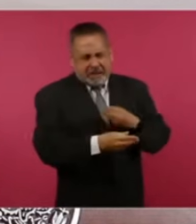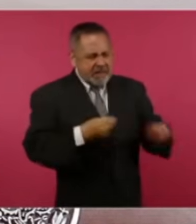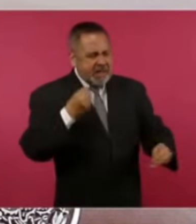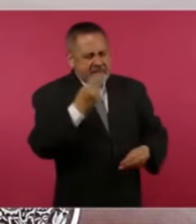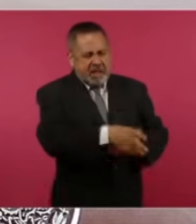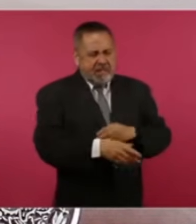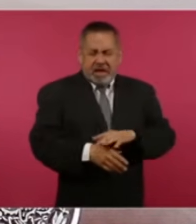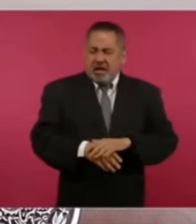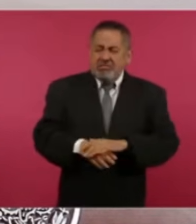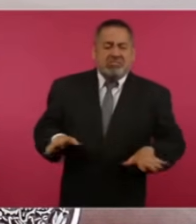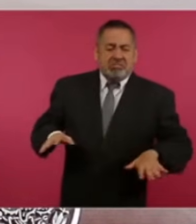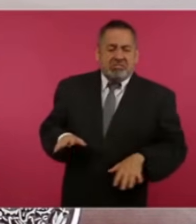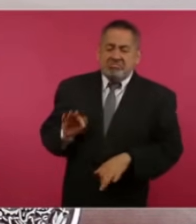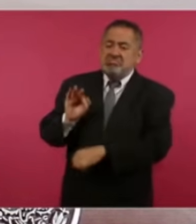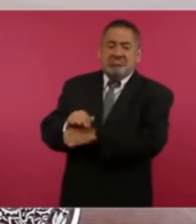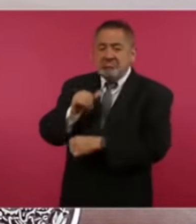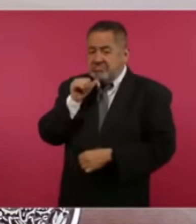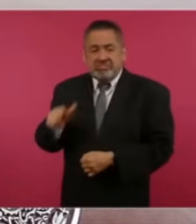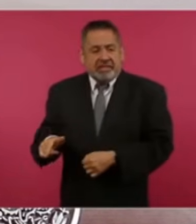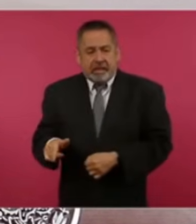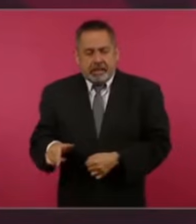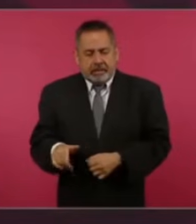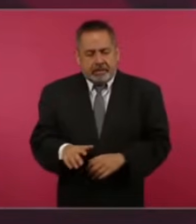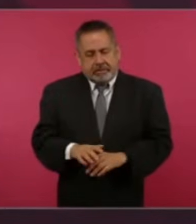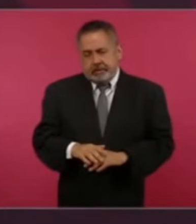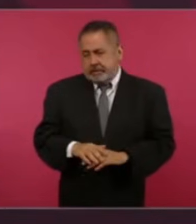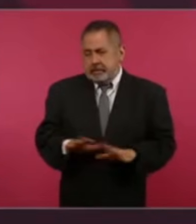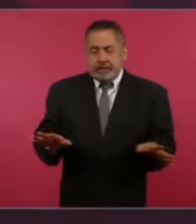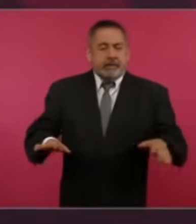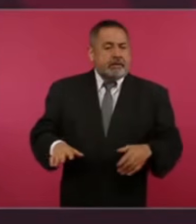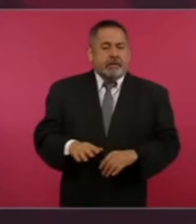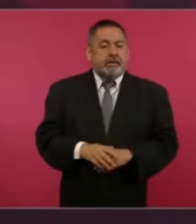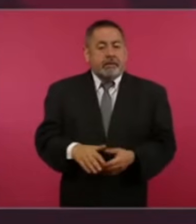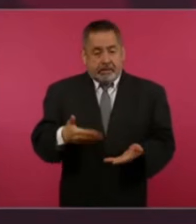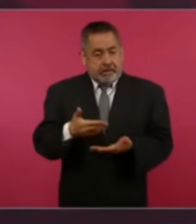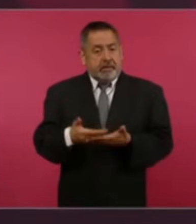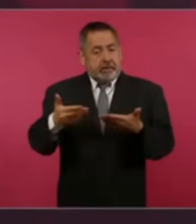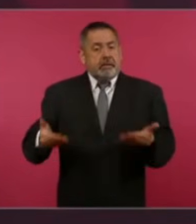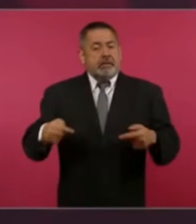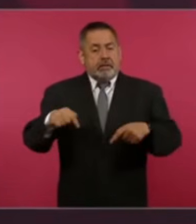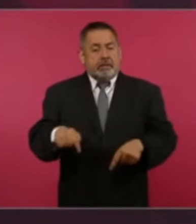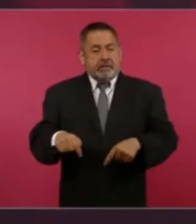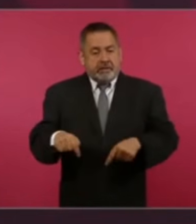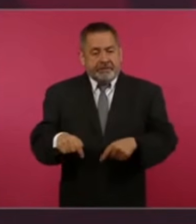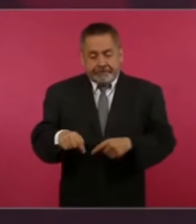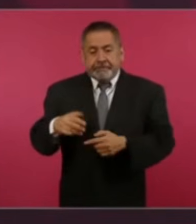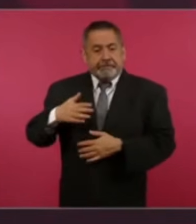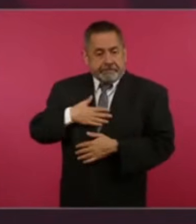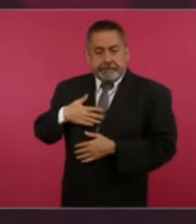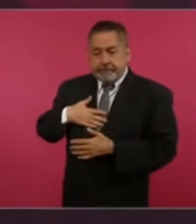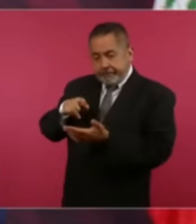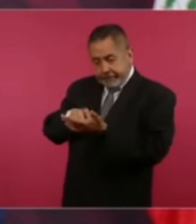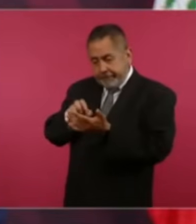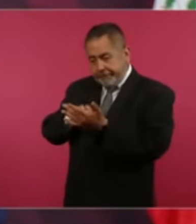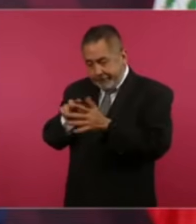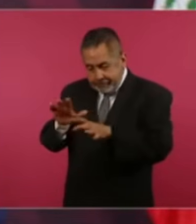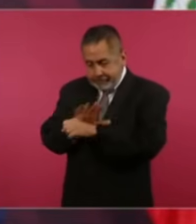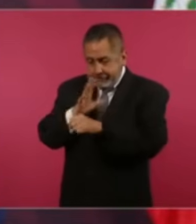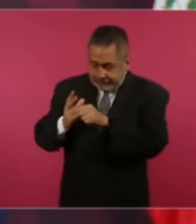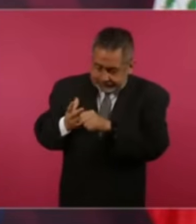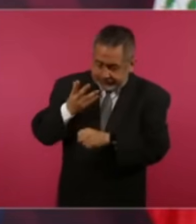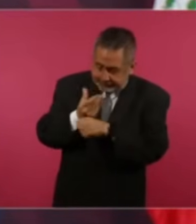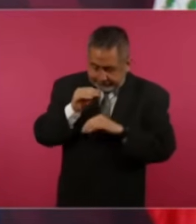Entonces, ahora, pues, las reformas que se han hecho